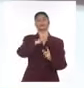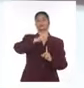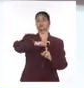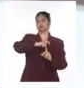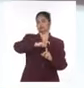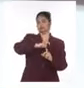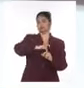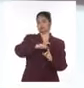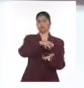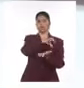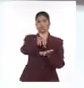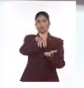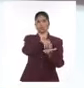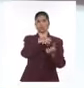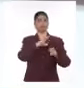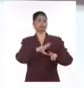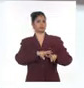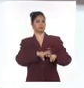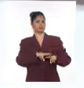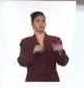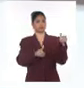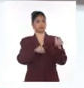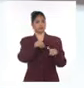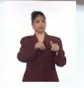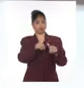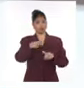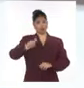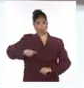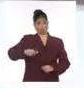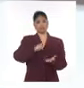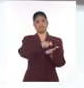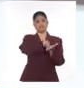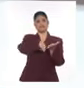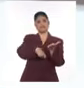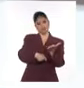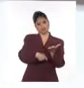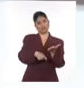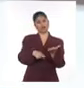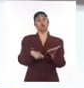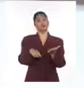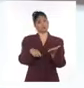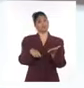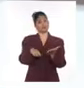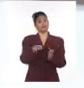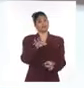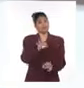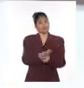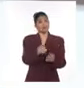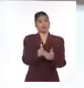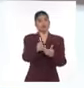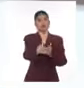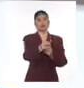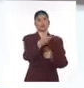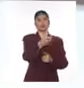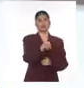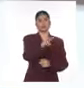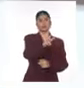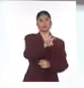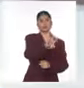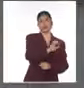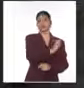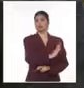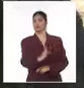Cuba, en La Habana, y en ella los jueces firmarán el acta de constancia para ejercer su mandato en el periodo